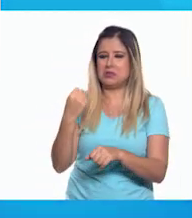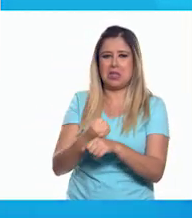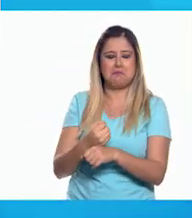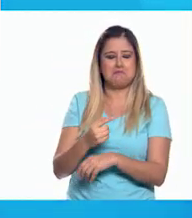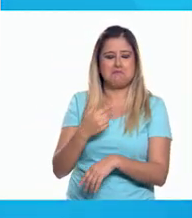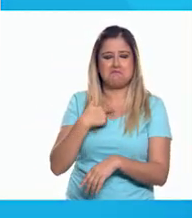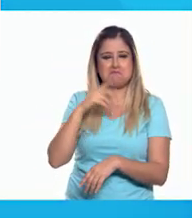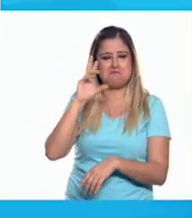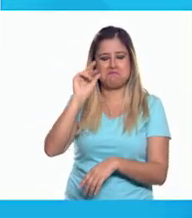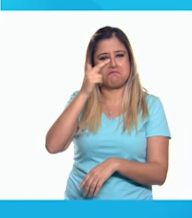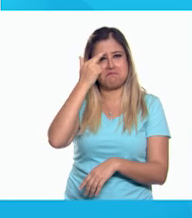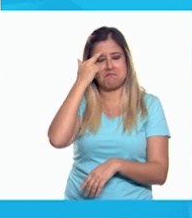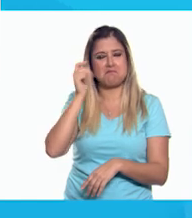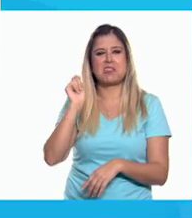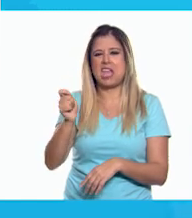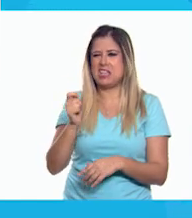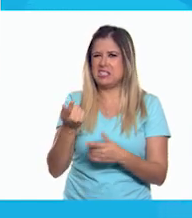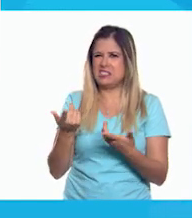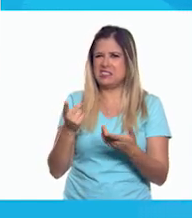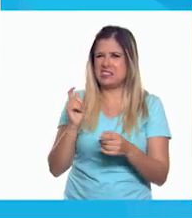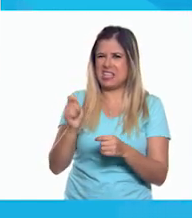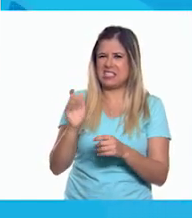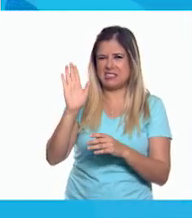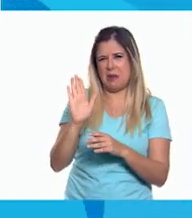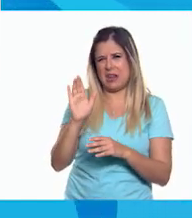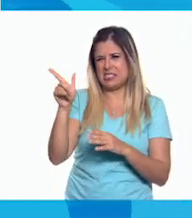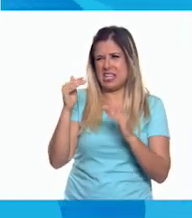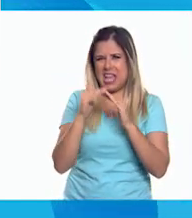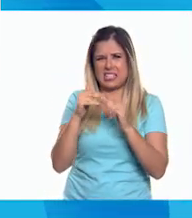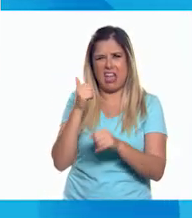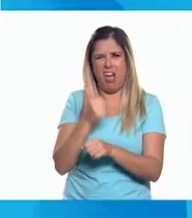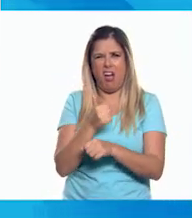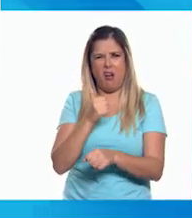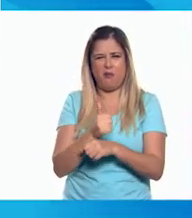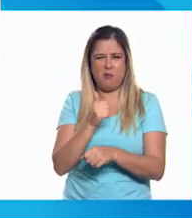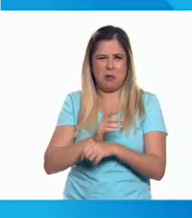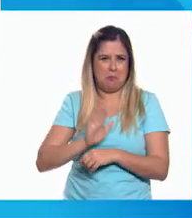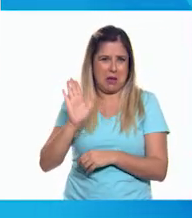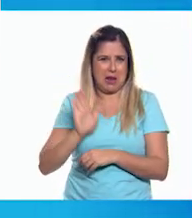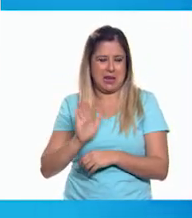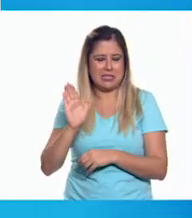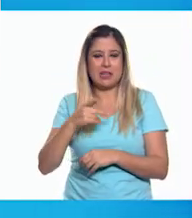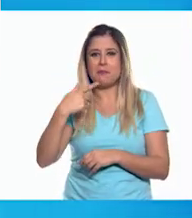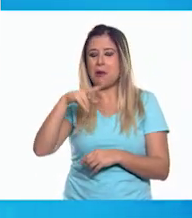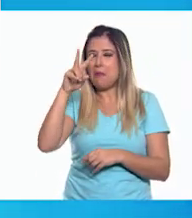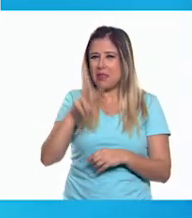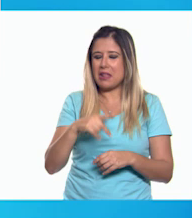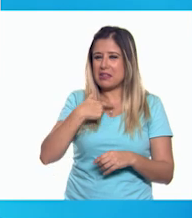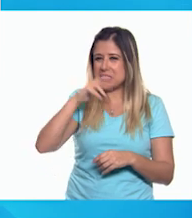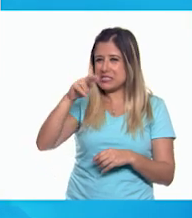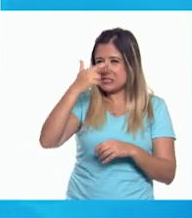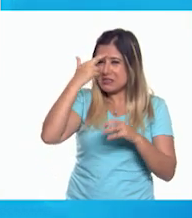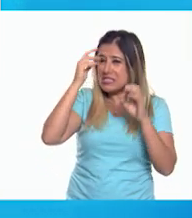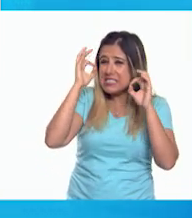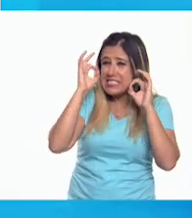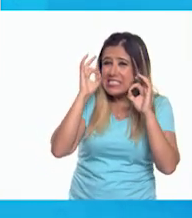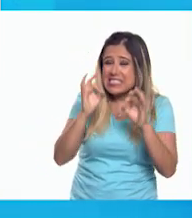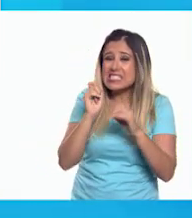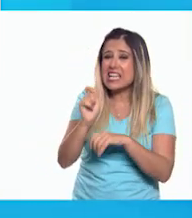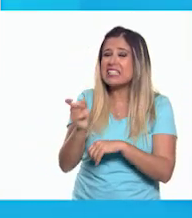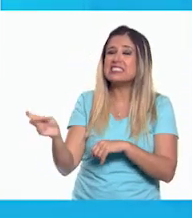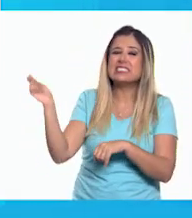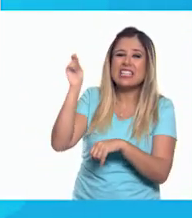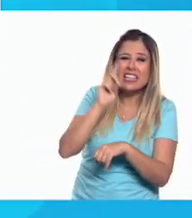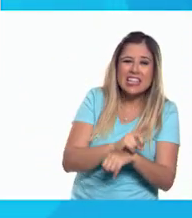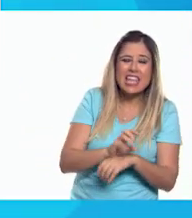pequeña, no me acuerdo en dónde estaba, seguramente era la casa de mis abuelos. Pero no recuerdo con exactitud el día